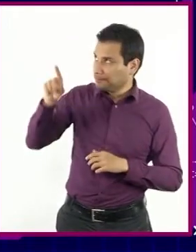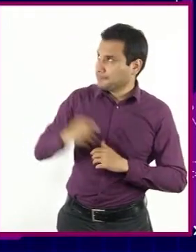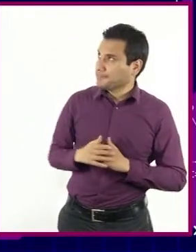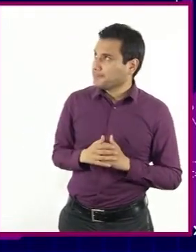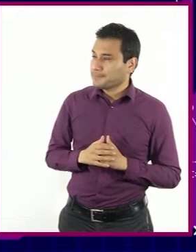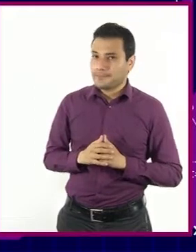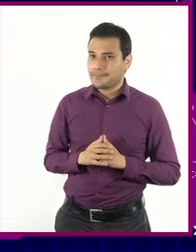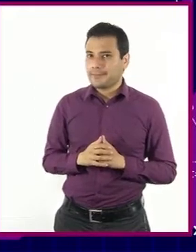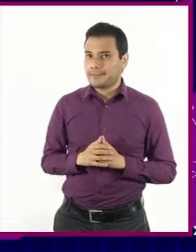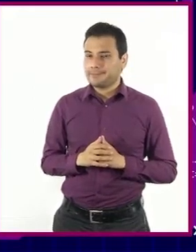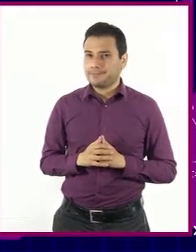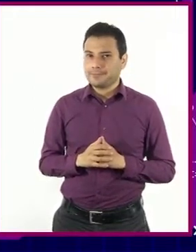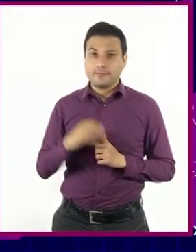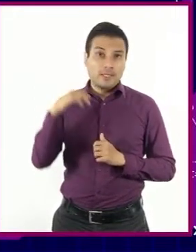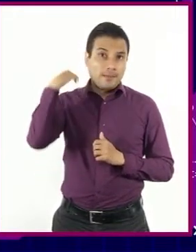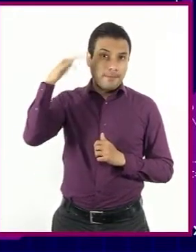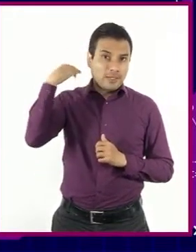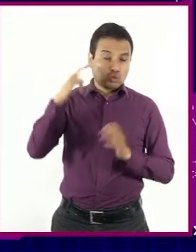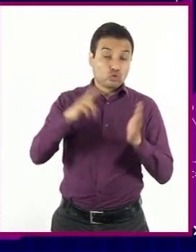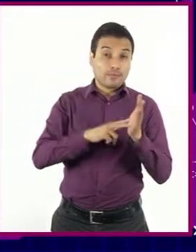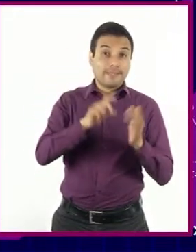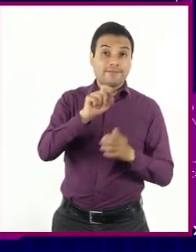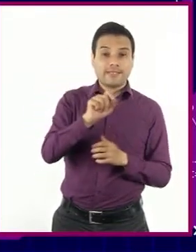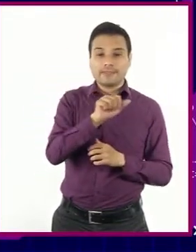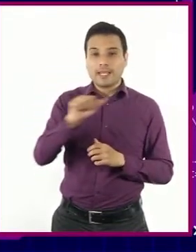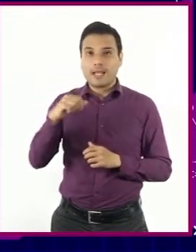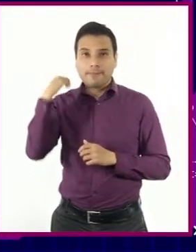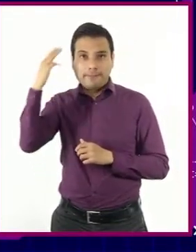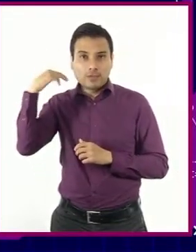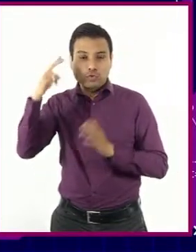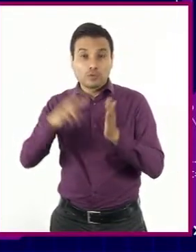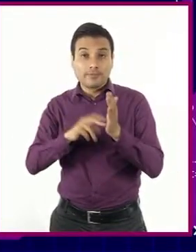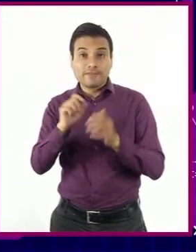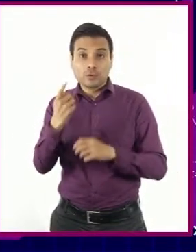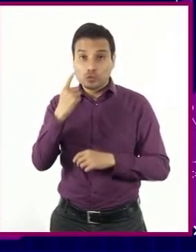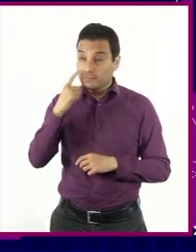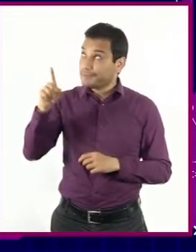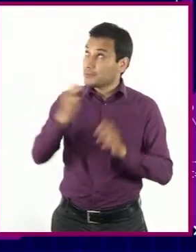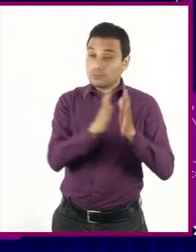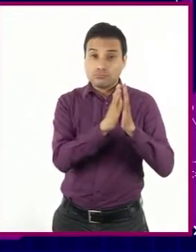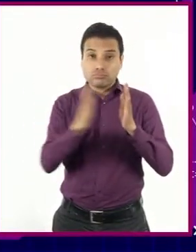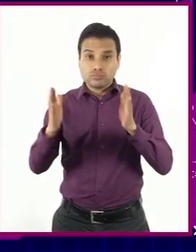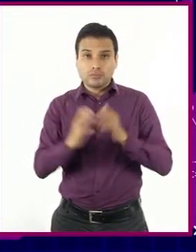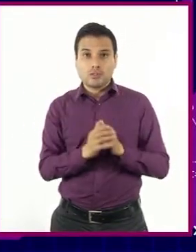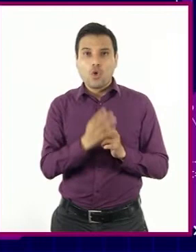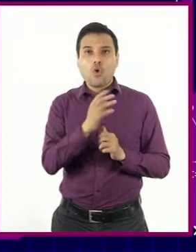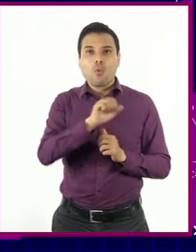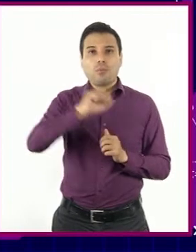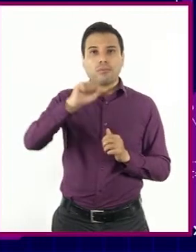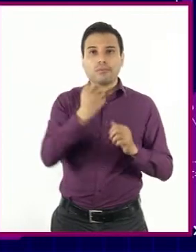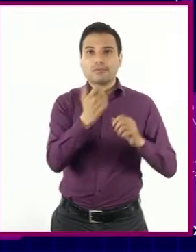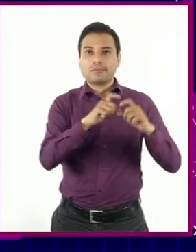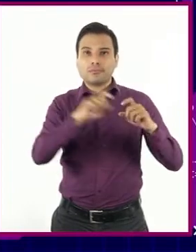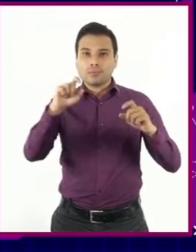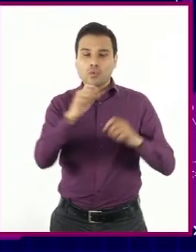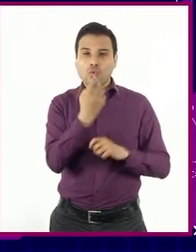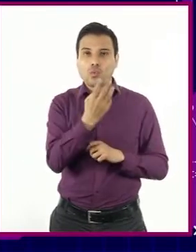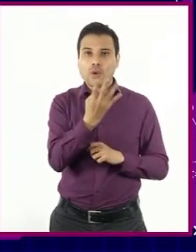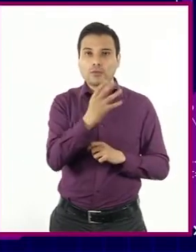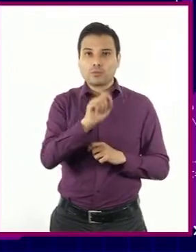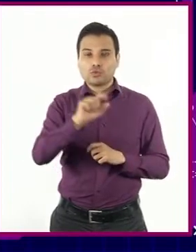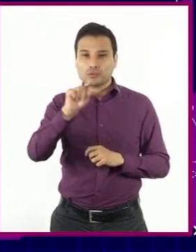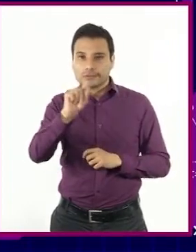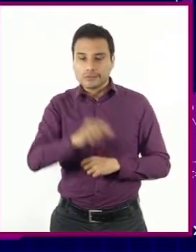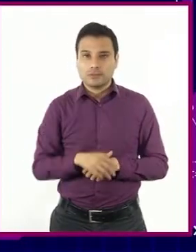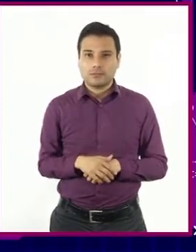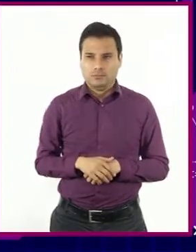el periodo anual de marzo de 2020 a marzo de 2021 es de 4.670. Maestra,